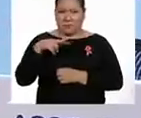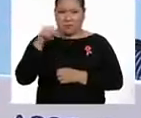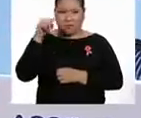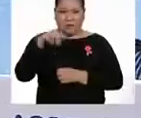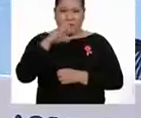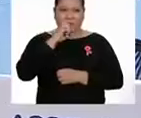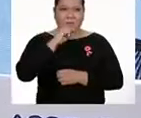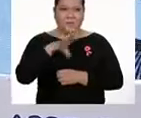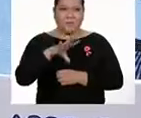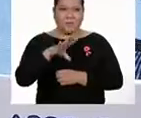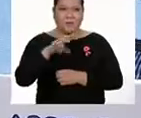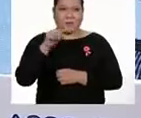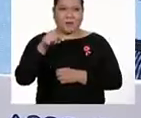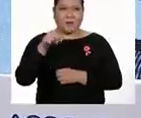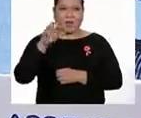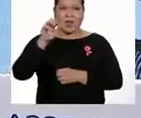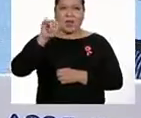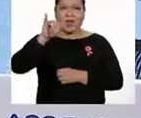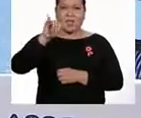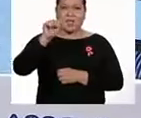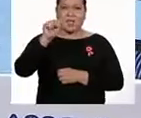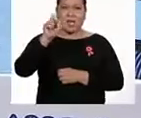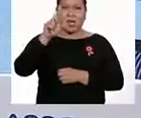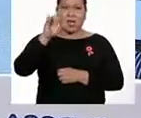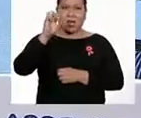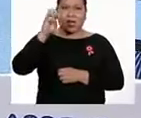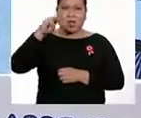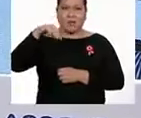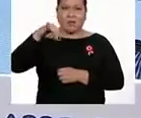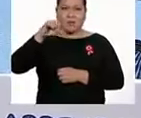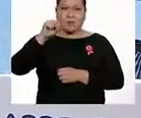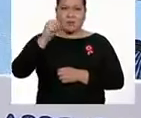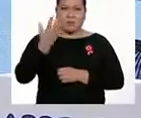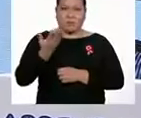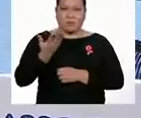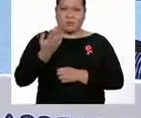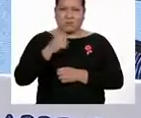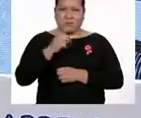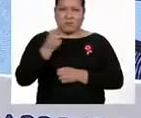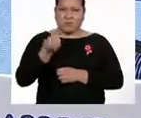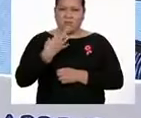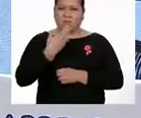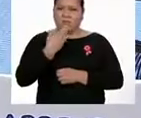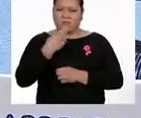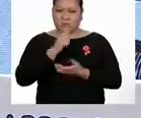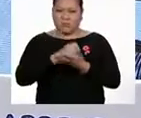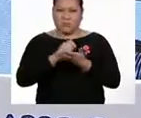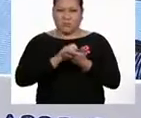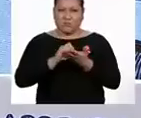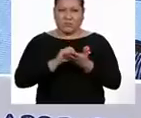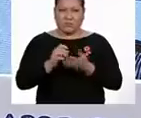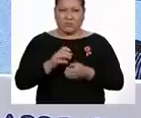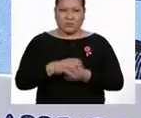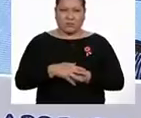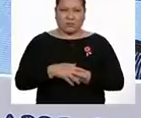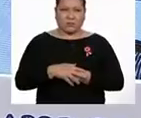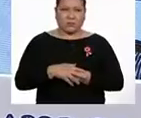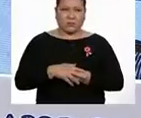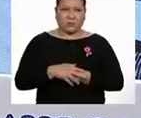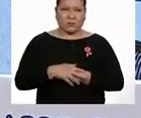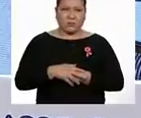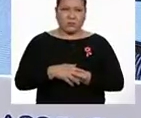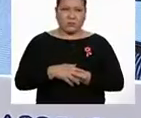Acá dice para Yaremis, pero no dice de parte de quién.